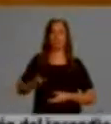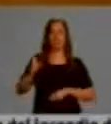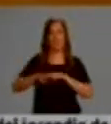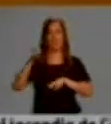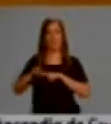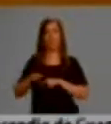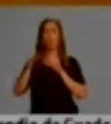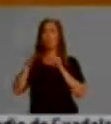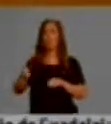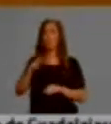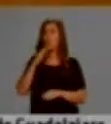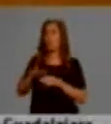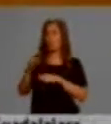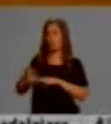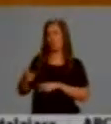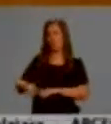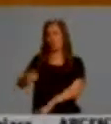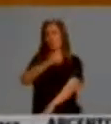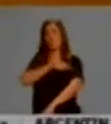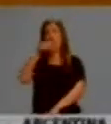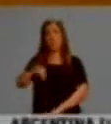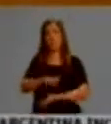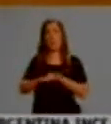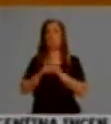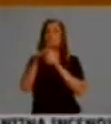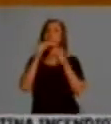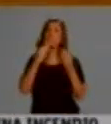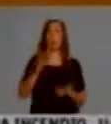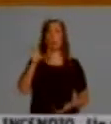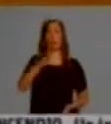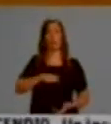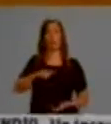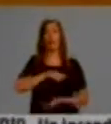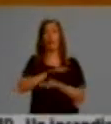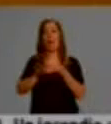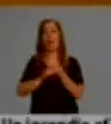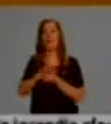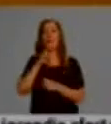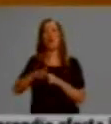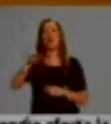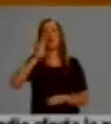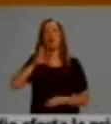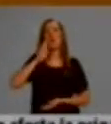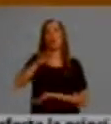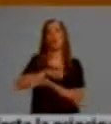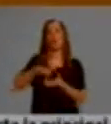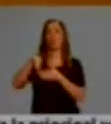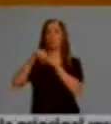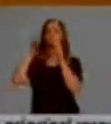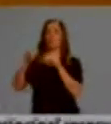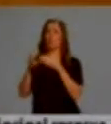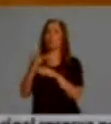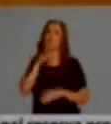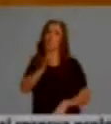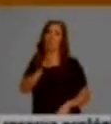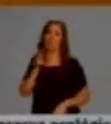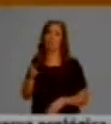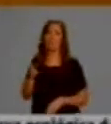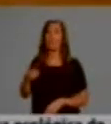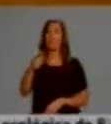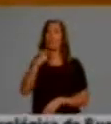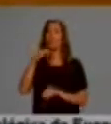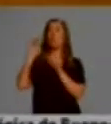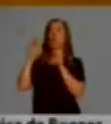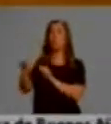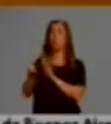han ido demasiado lejos y hoy hablar del Estado de la Nación es hablar del Estado de la corrupción en el Partido Popular. Lo dijo